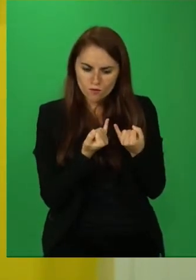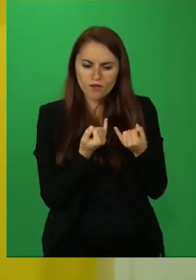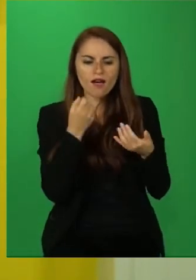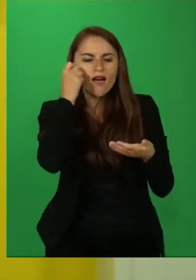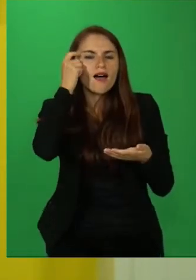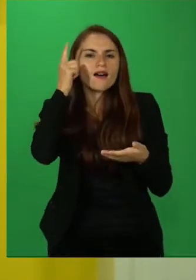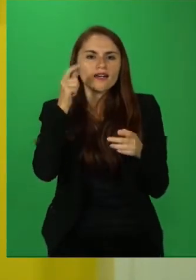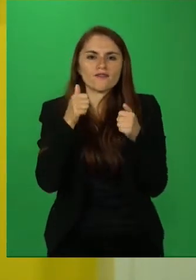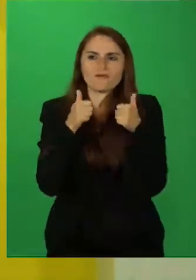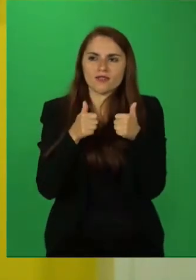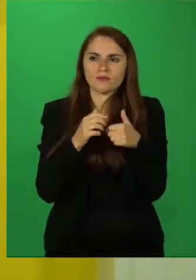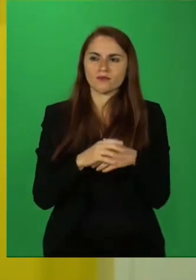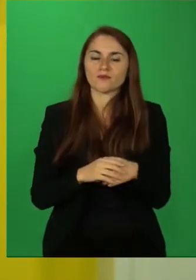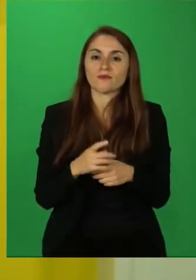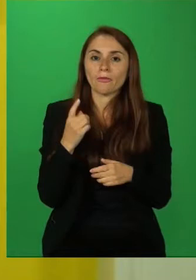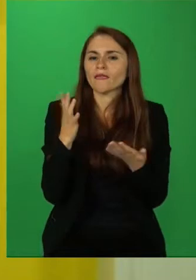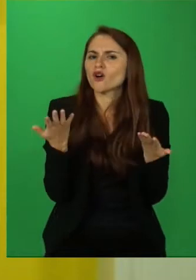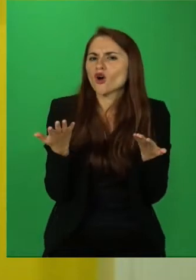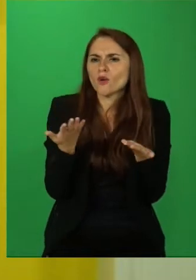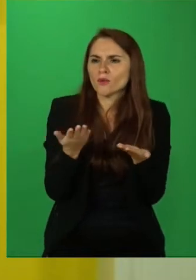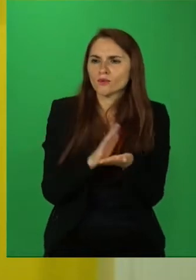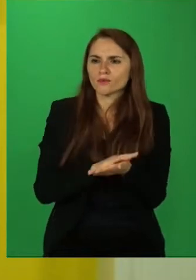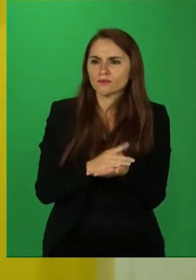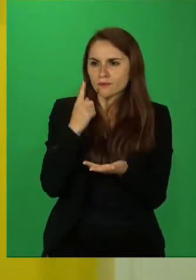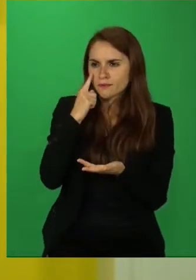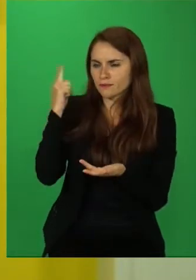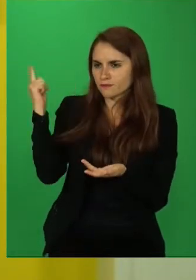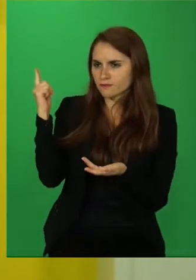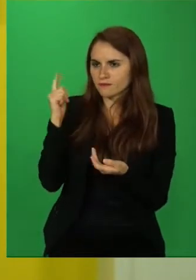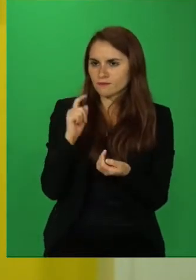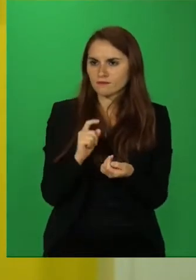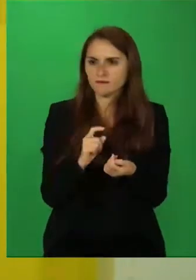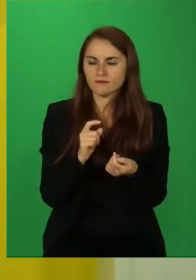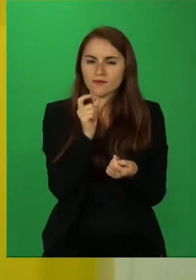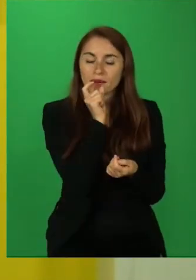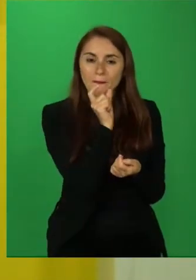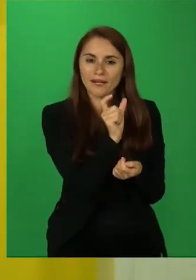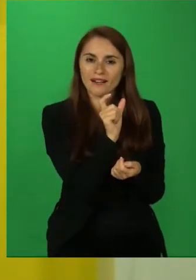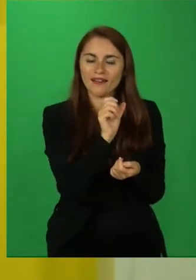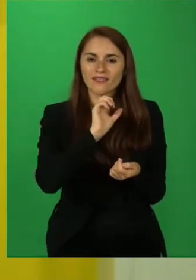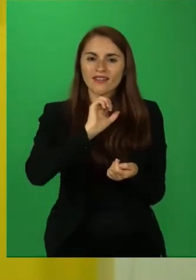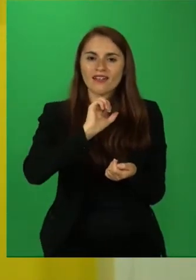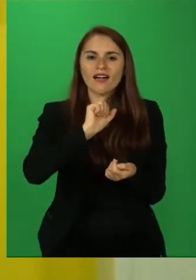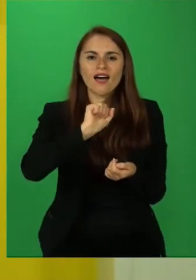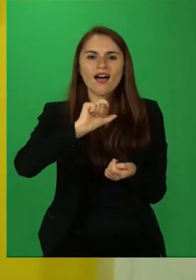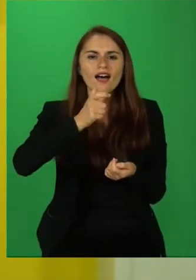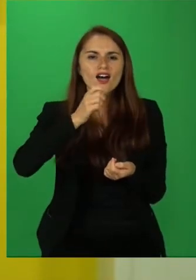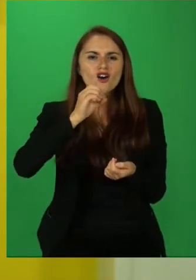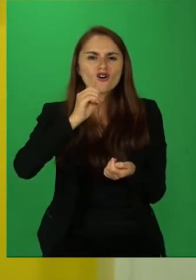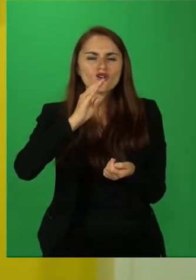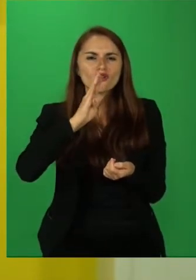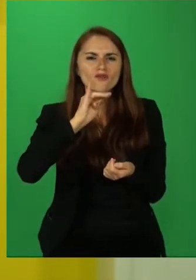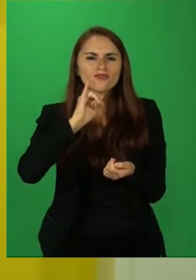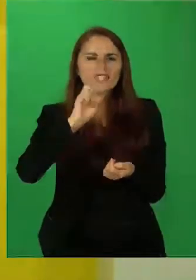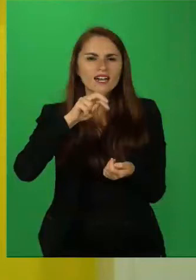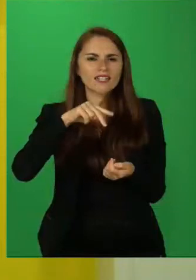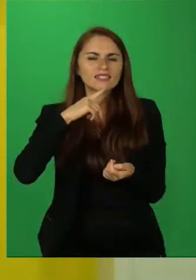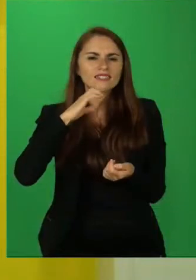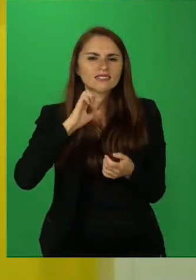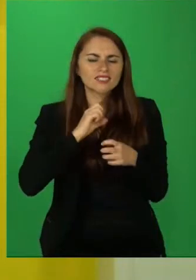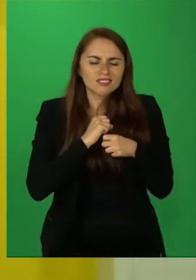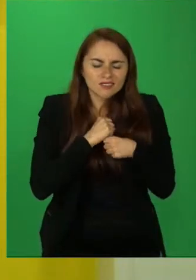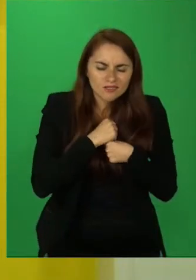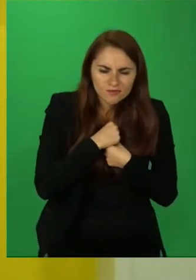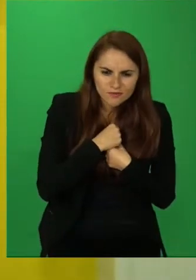acá. Acá está la palabra agobiante. Un sinónimo de la palabra agobiante es